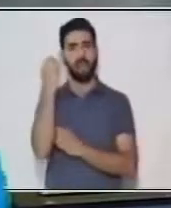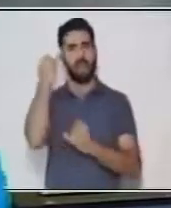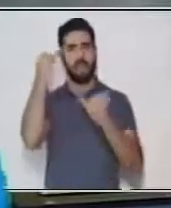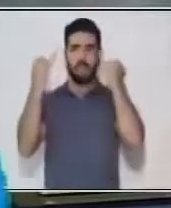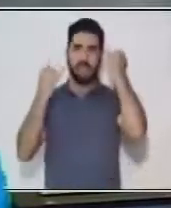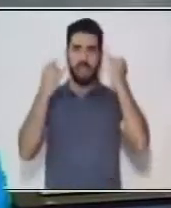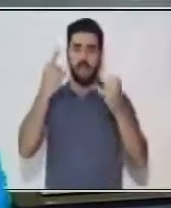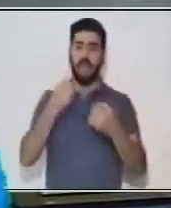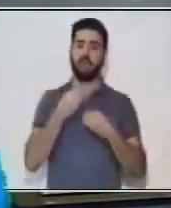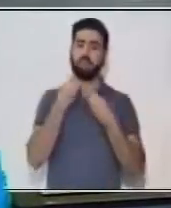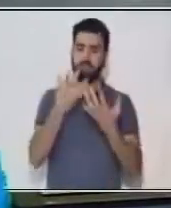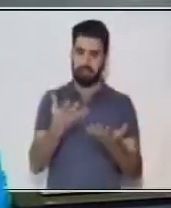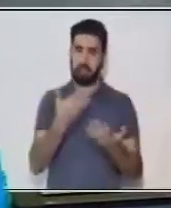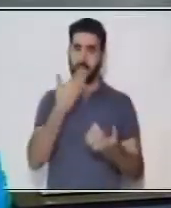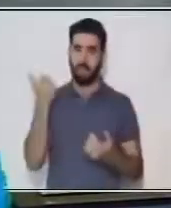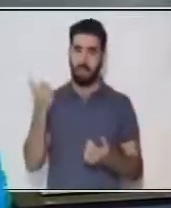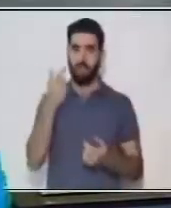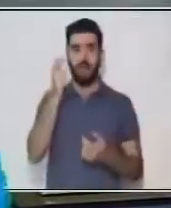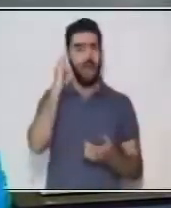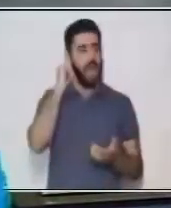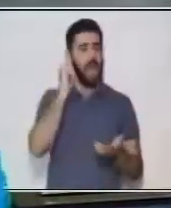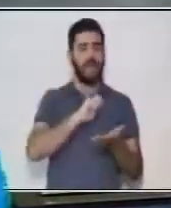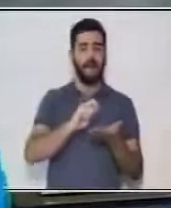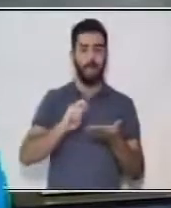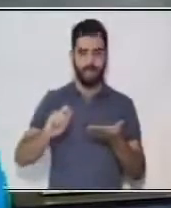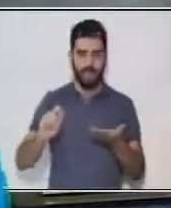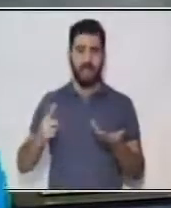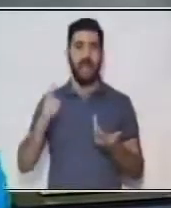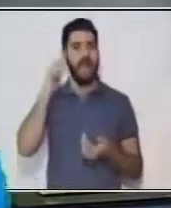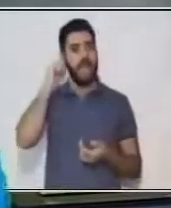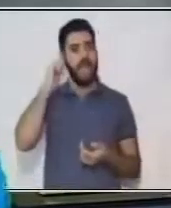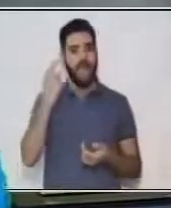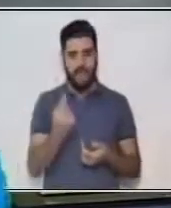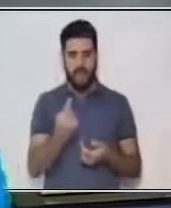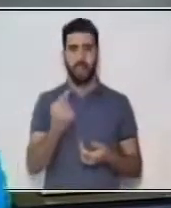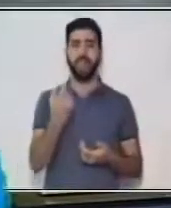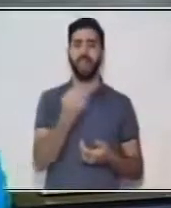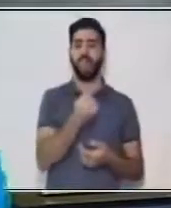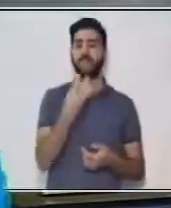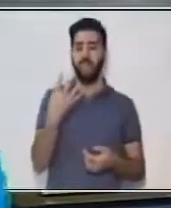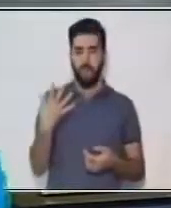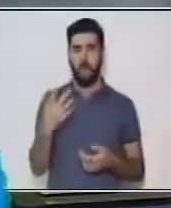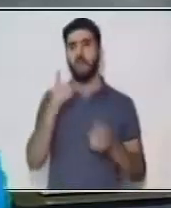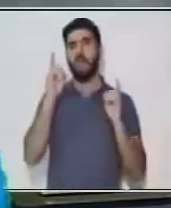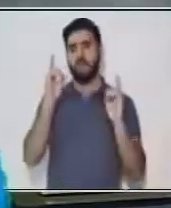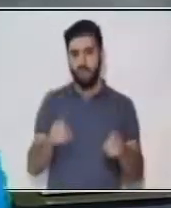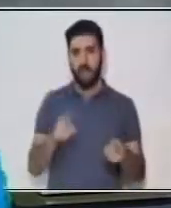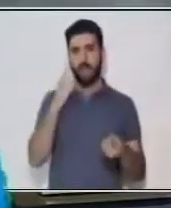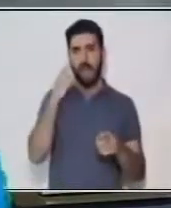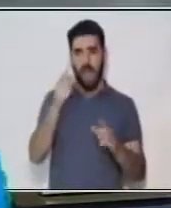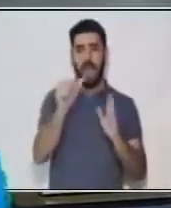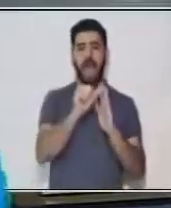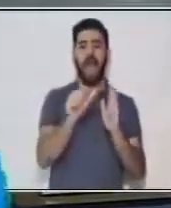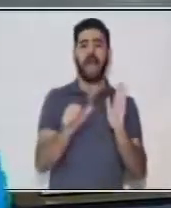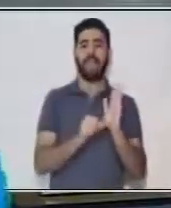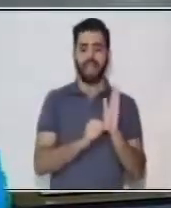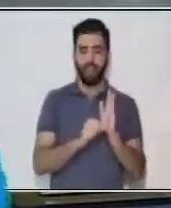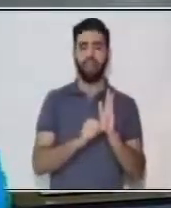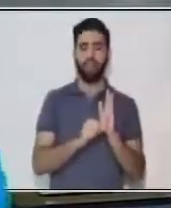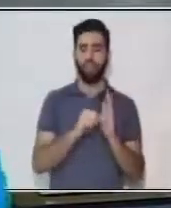La gramática, el género y el número establecen la relación lógica entre el artículo, el sustantivo